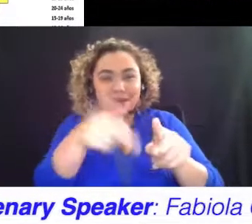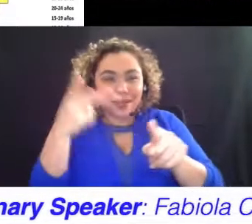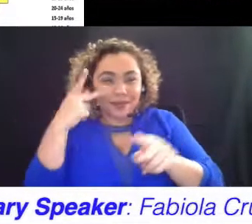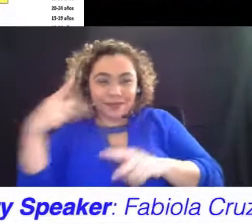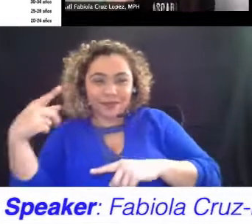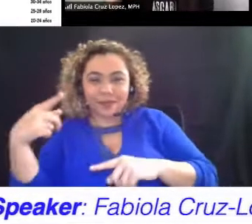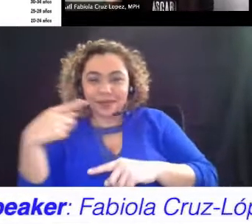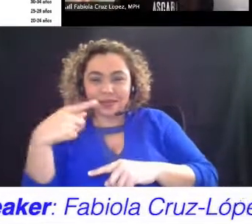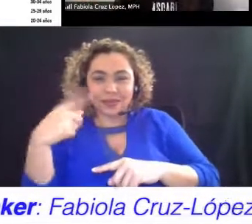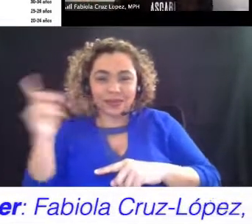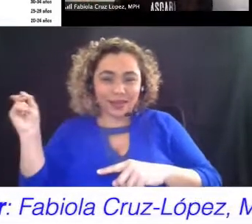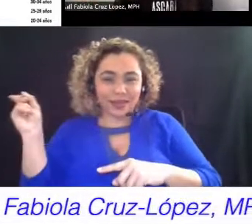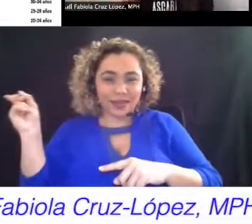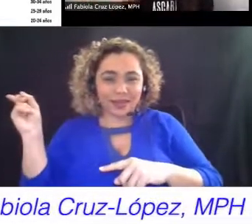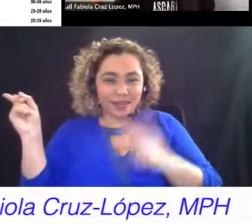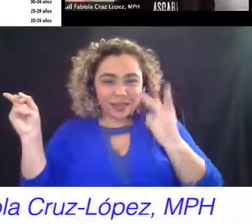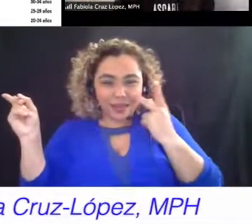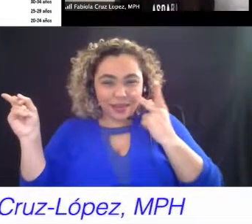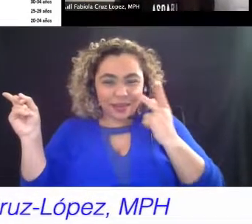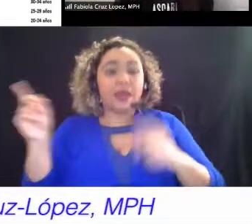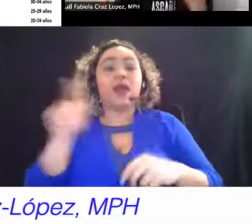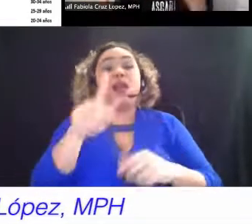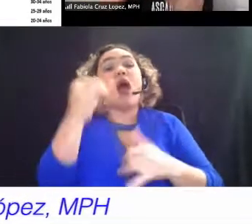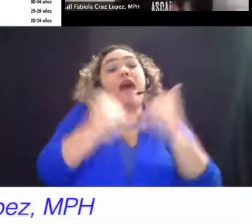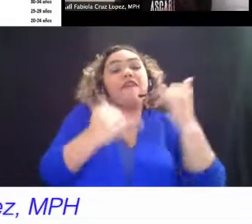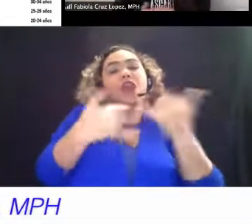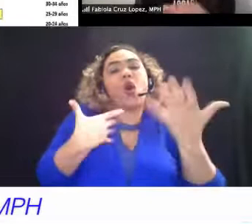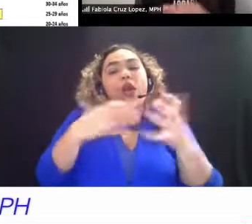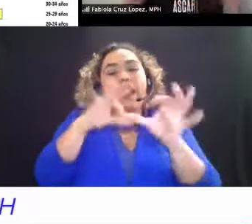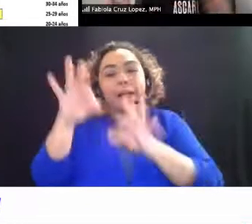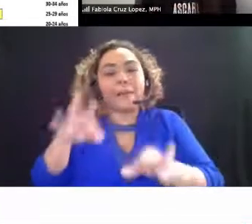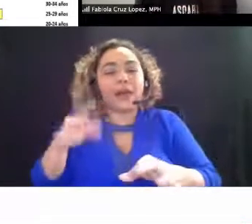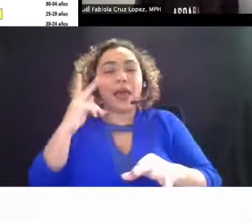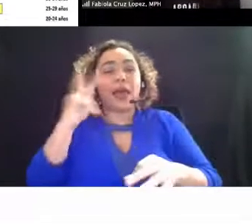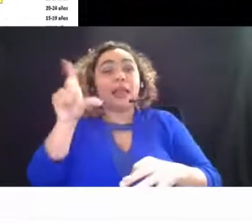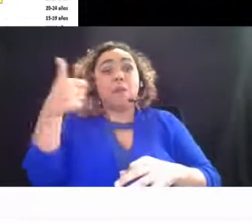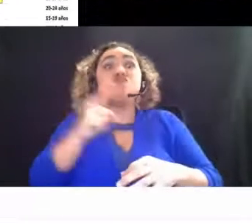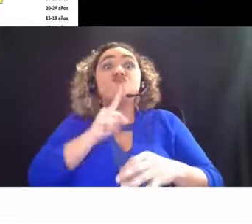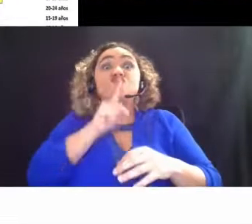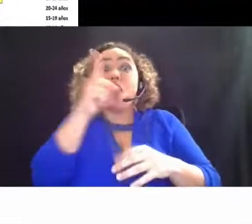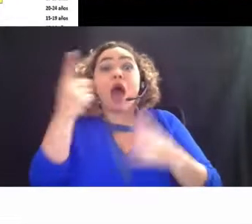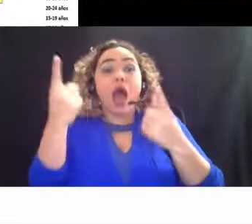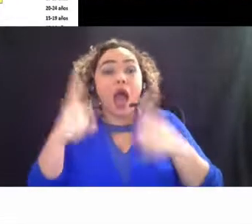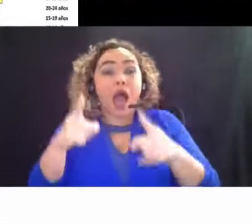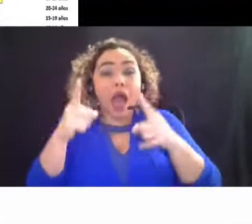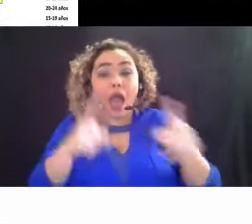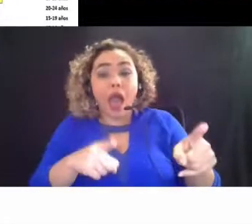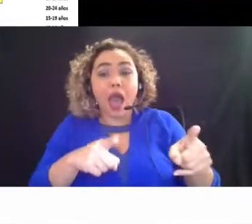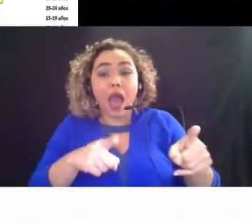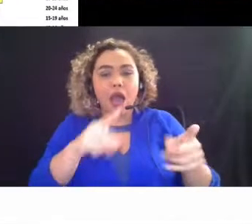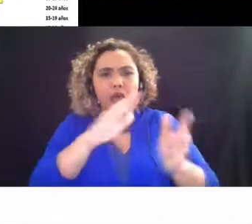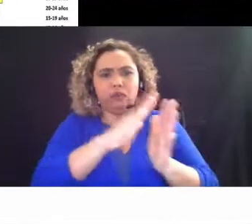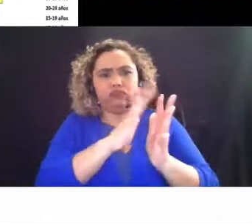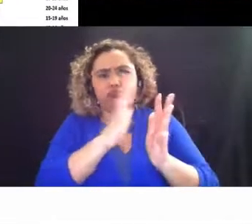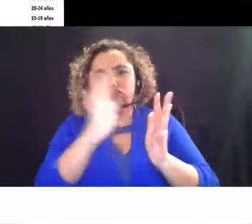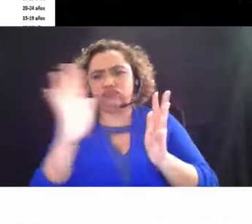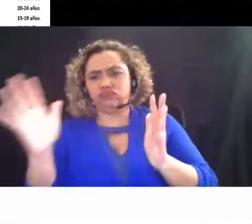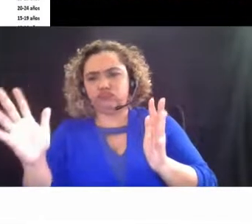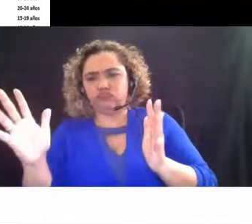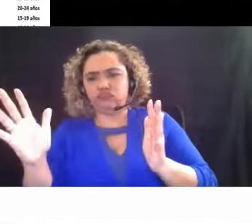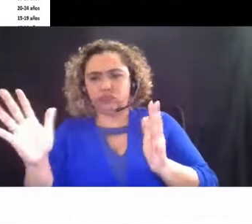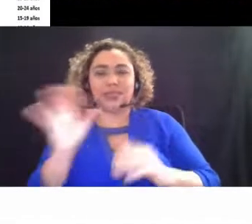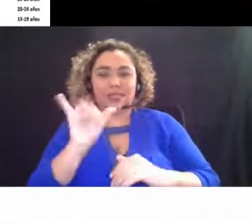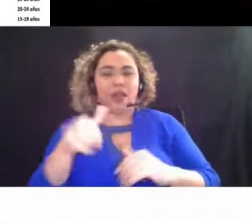la epidemia en curso, sino pues al final, luego cuando veamos lo que realmente transcurrió, pues